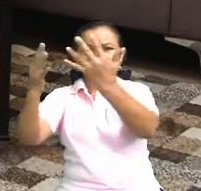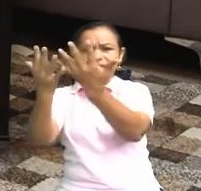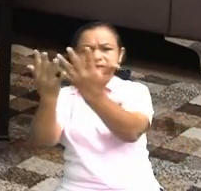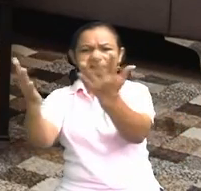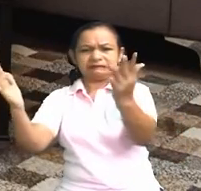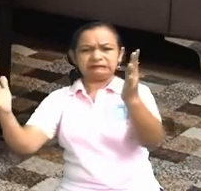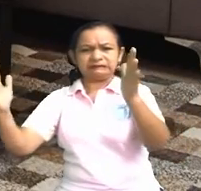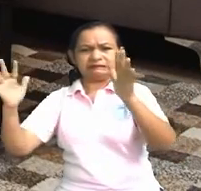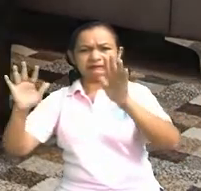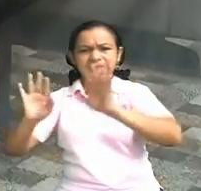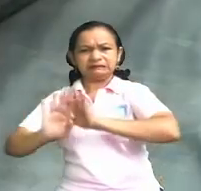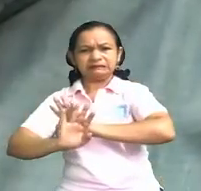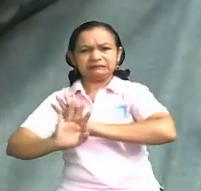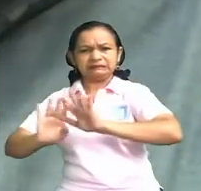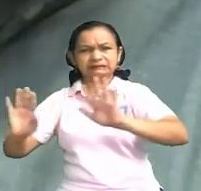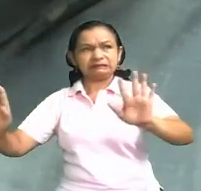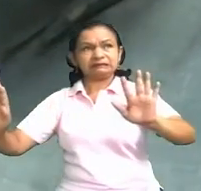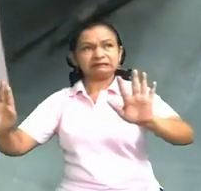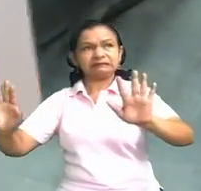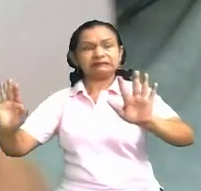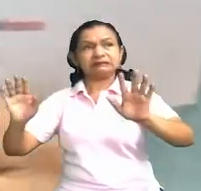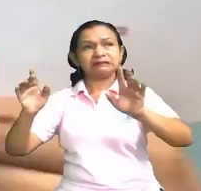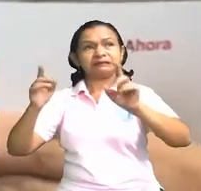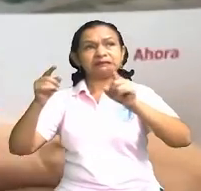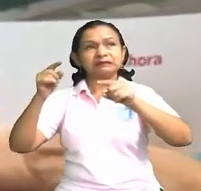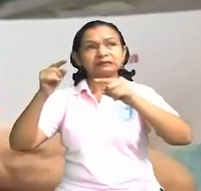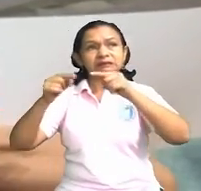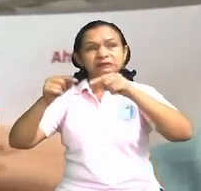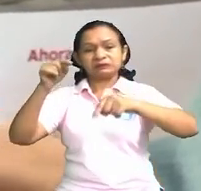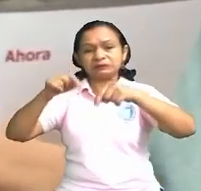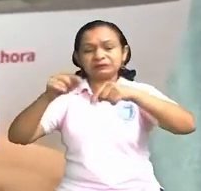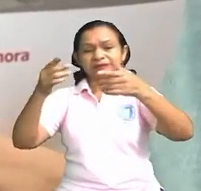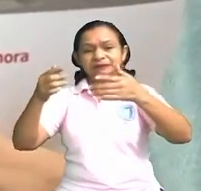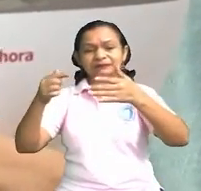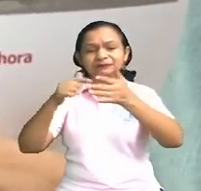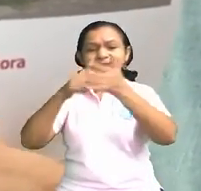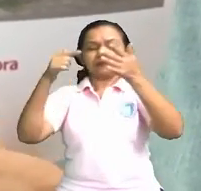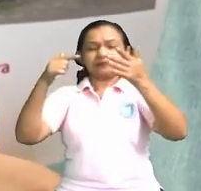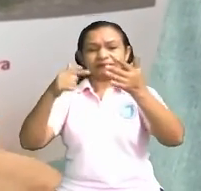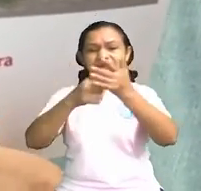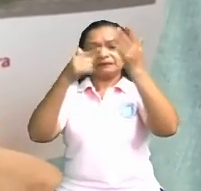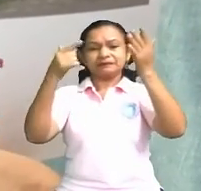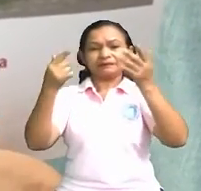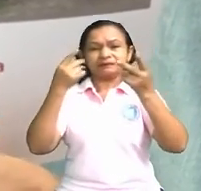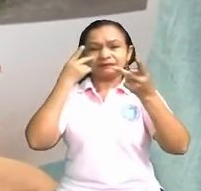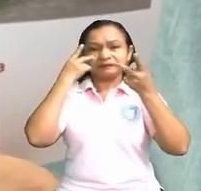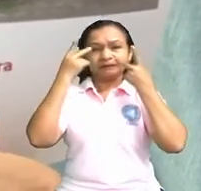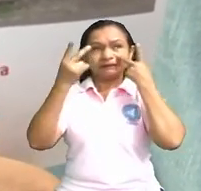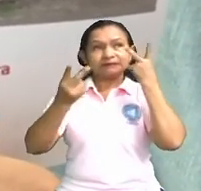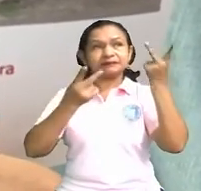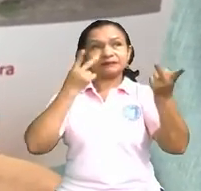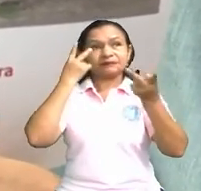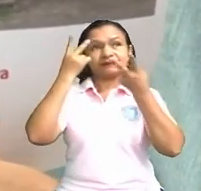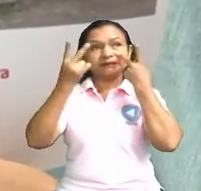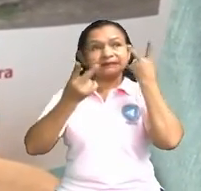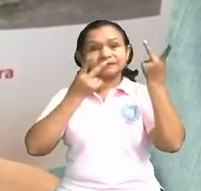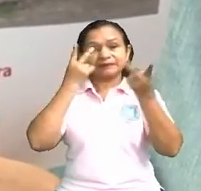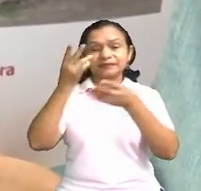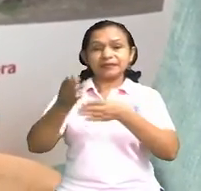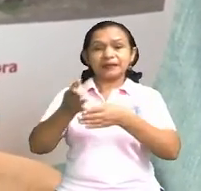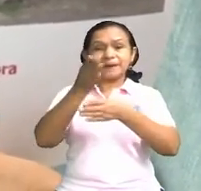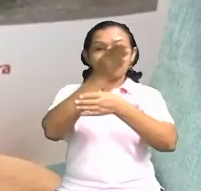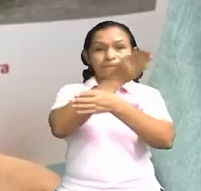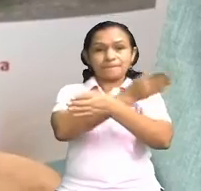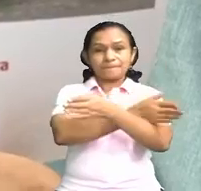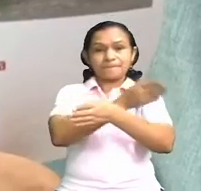malla ciclón y alambre de púa. Ahí déjelo en el cuadro. Para recibir a las visitas. Esto era antes.